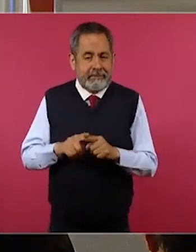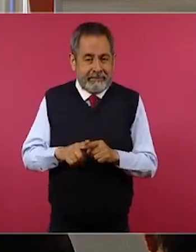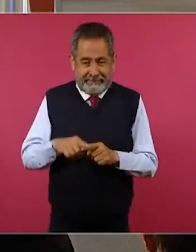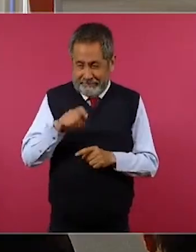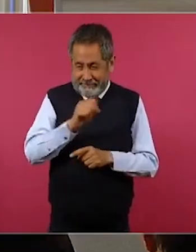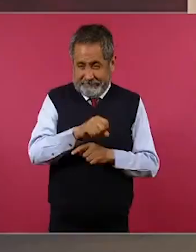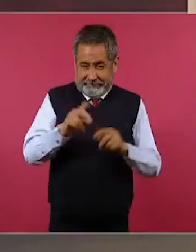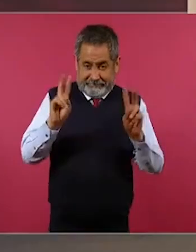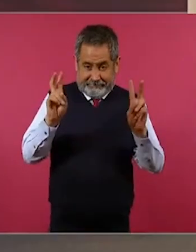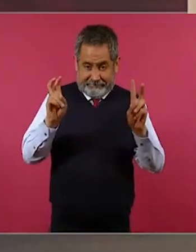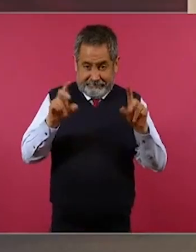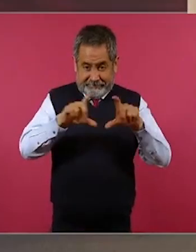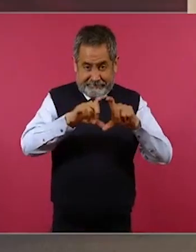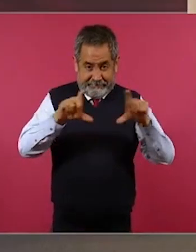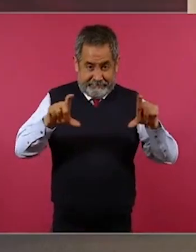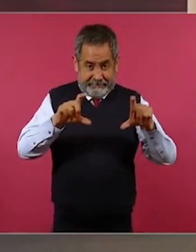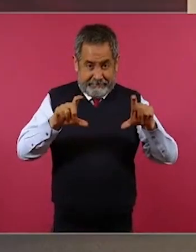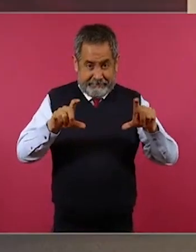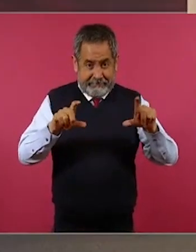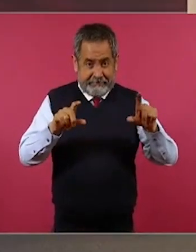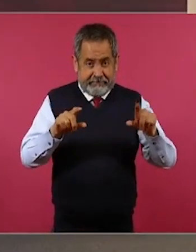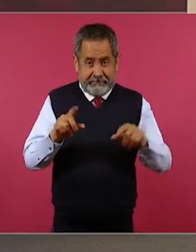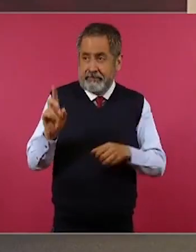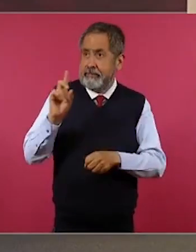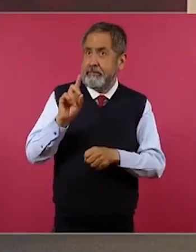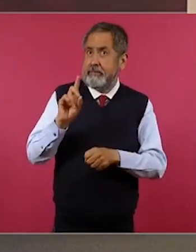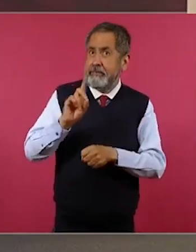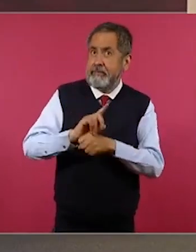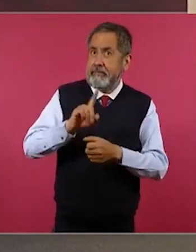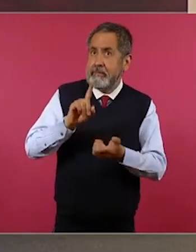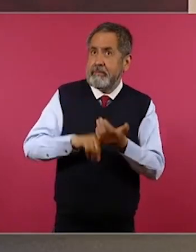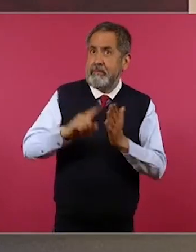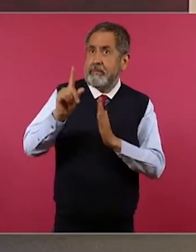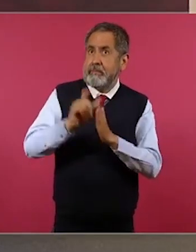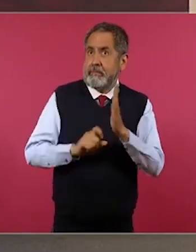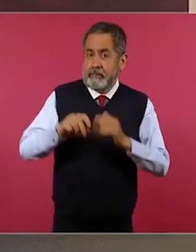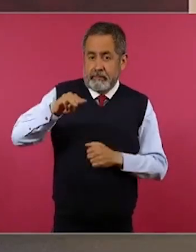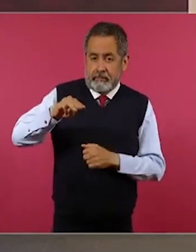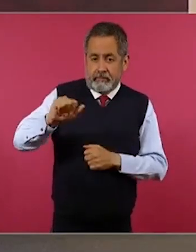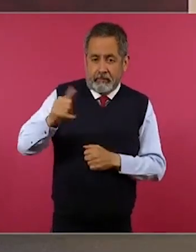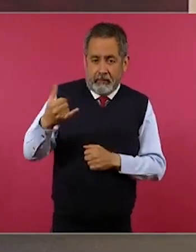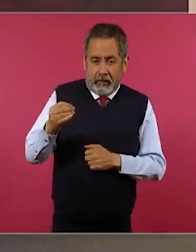este tema en mayo